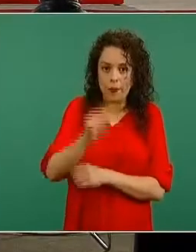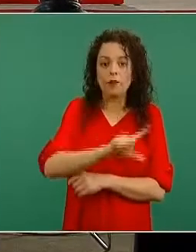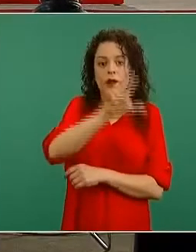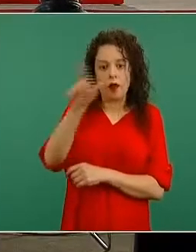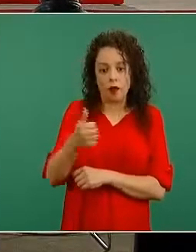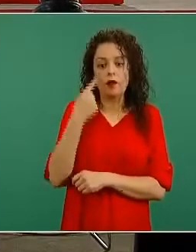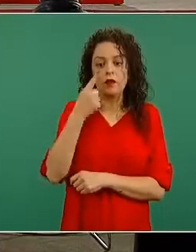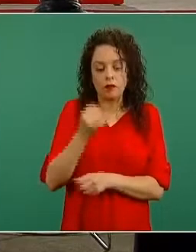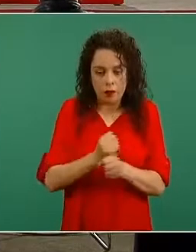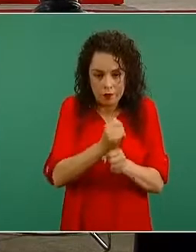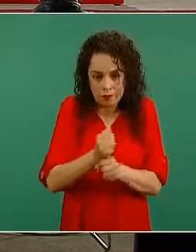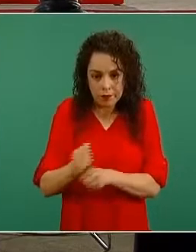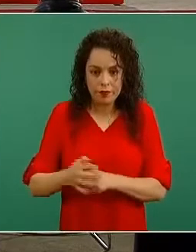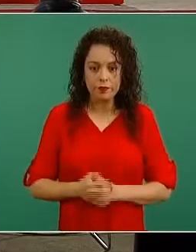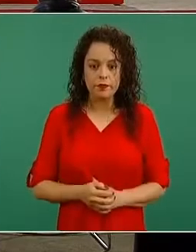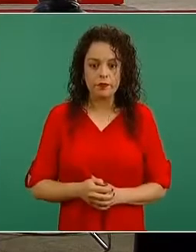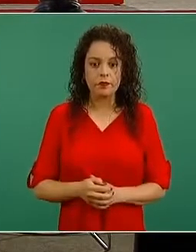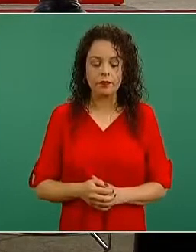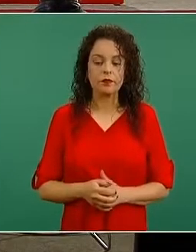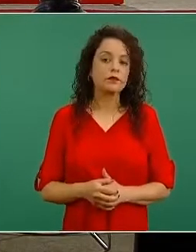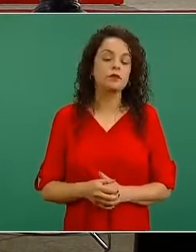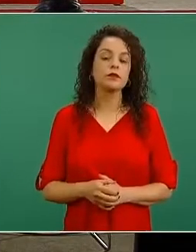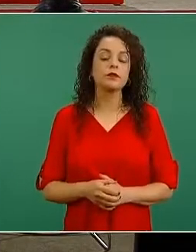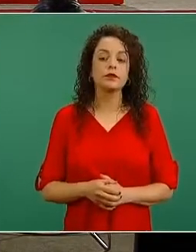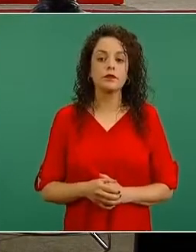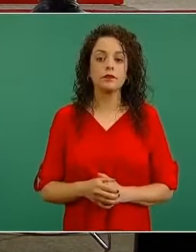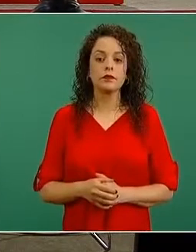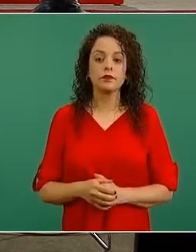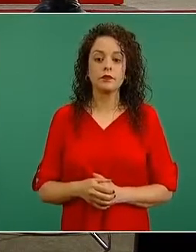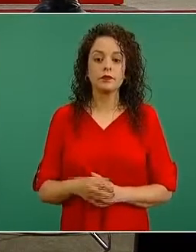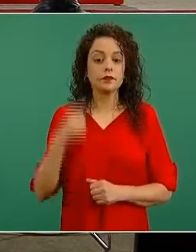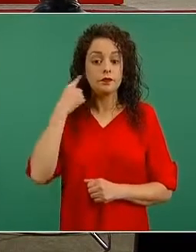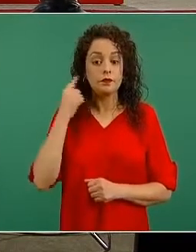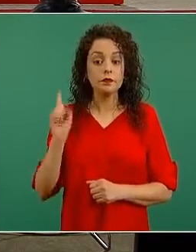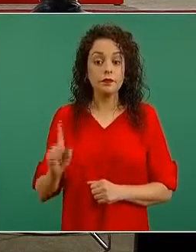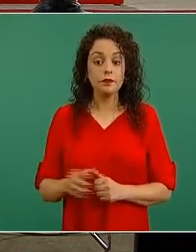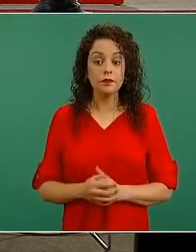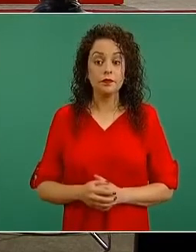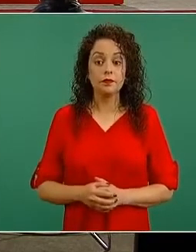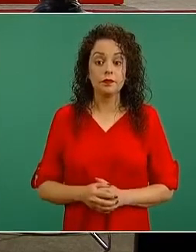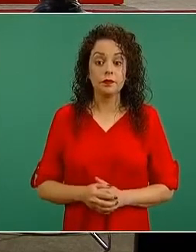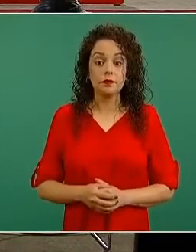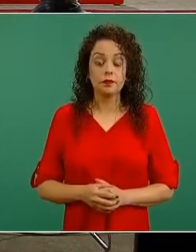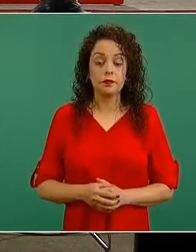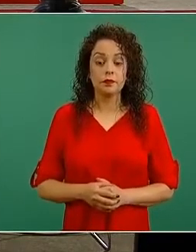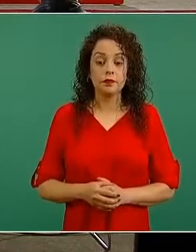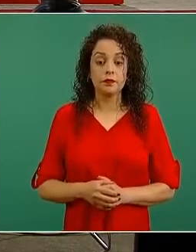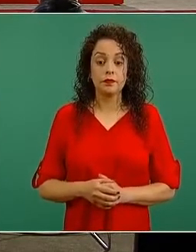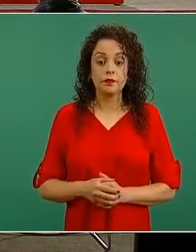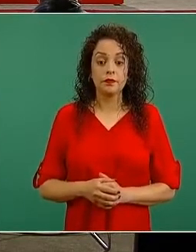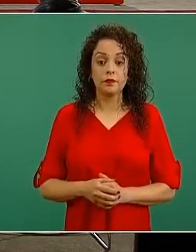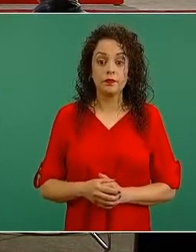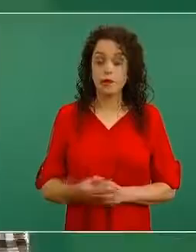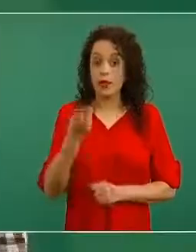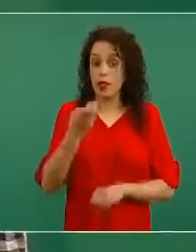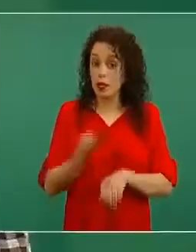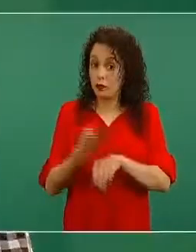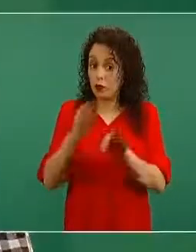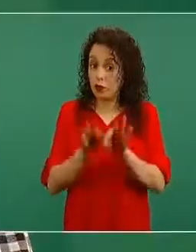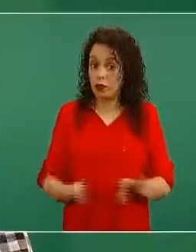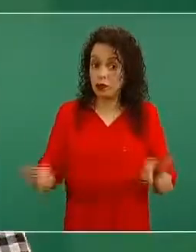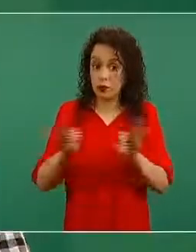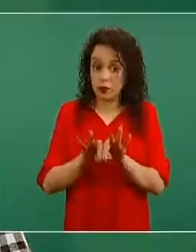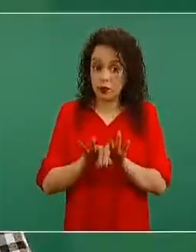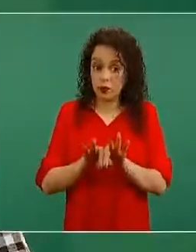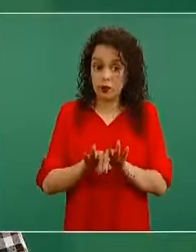Pues directas no. Si ustedes, esto es importantísimo,